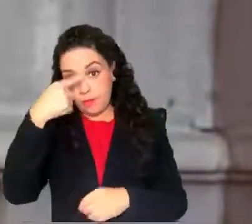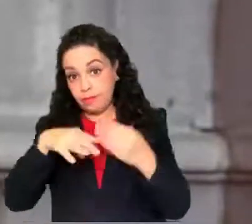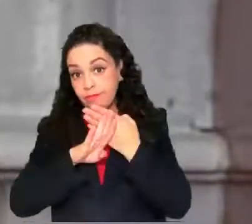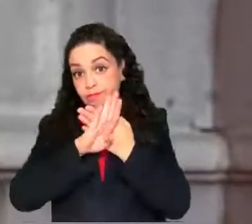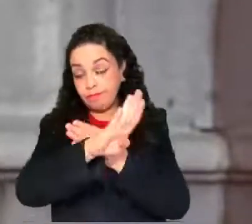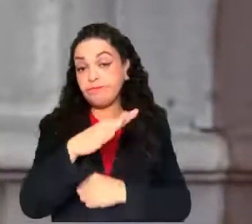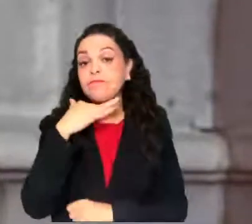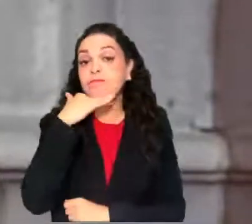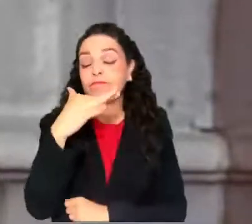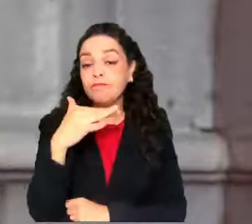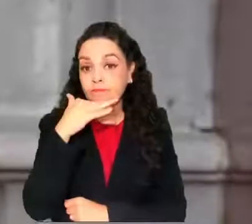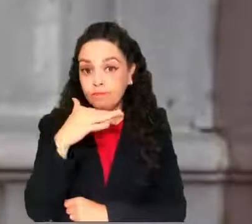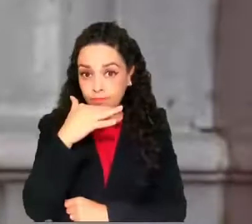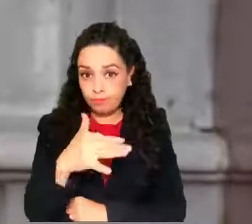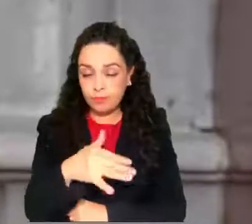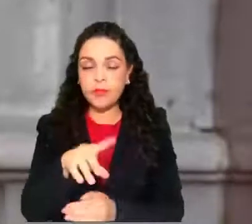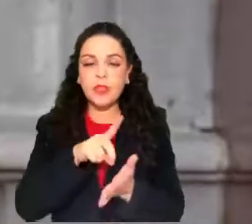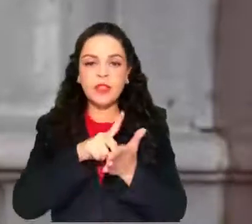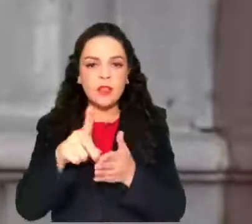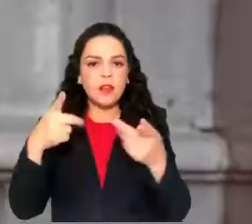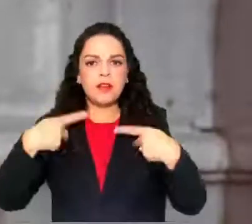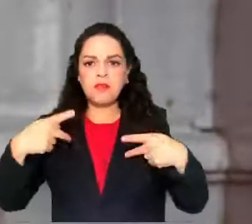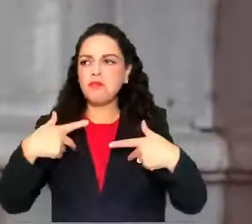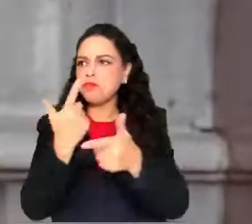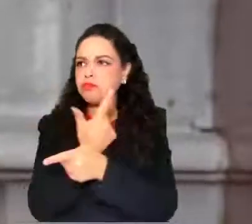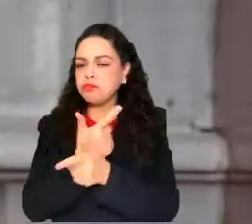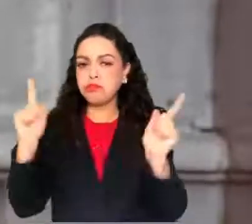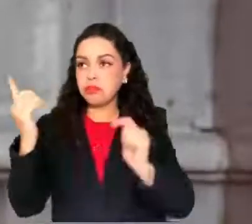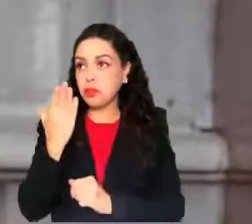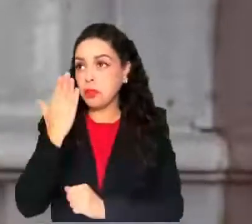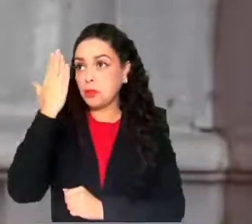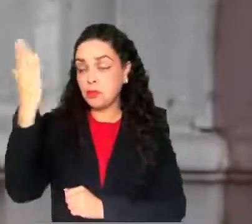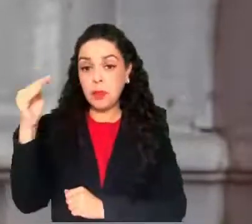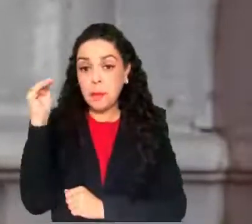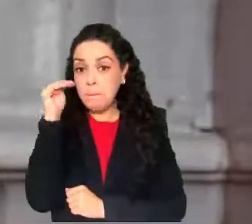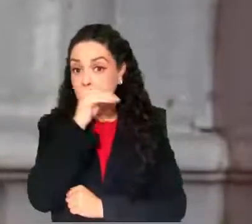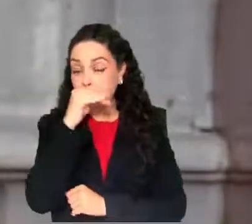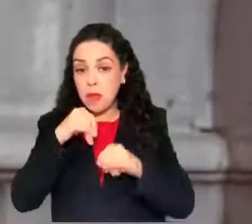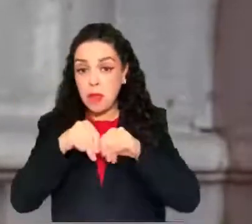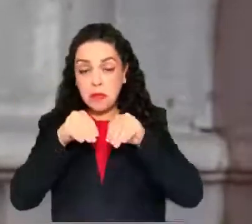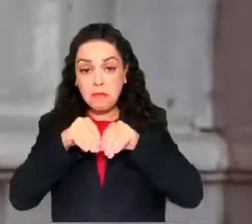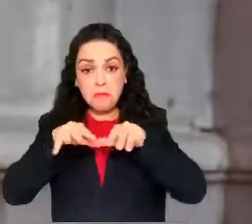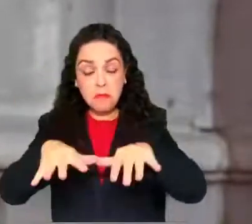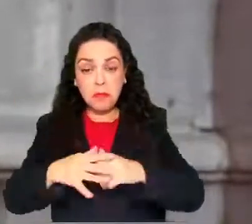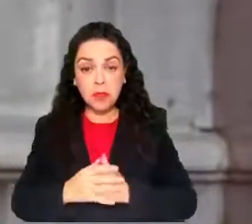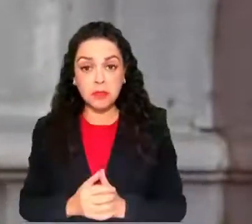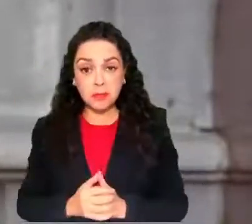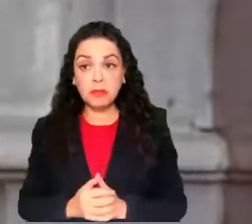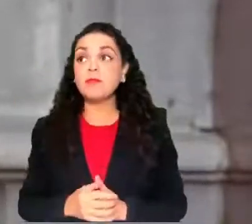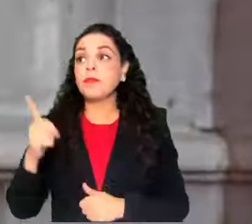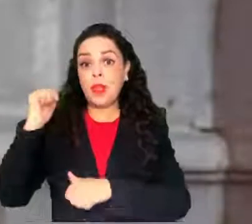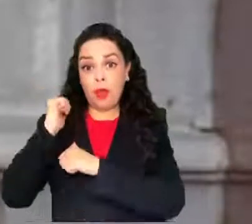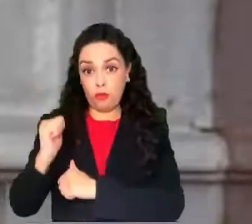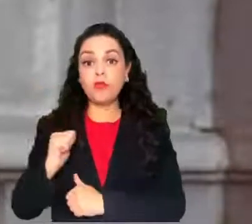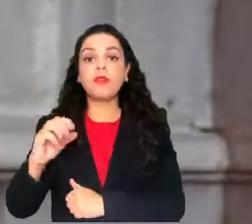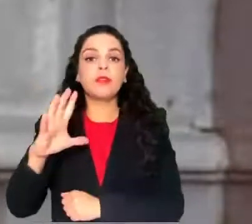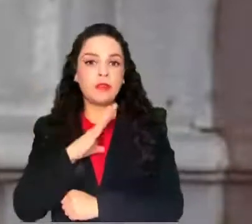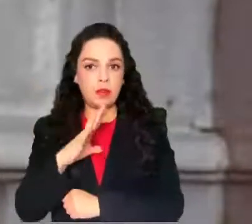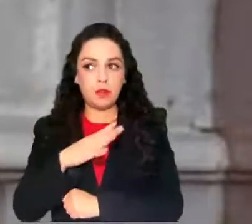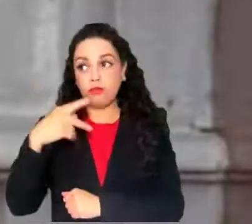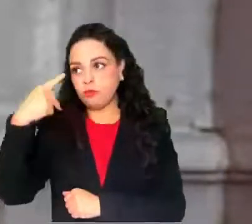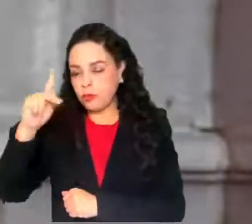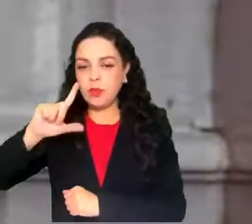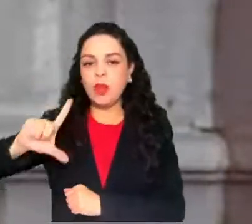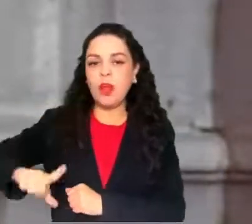de solicitar gratuitamente la información generada administrada o en posesión de las autoridades públicas quienes tienen la obligación de